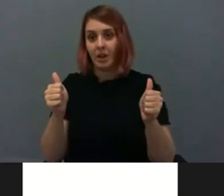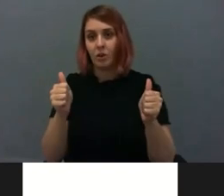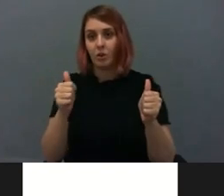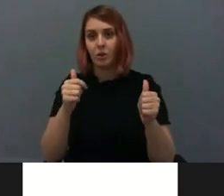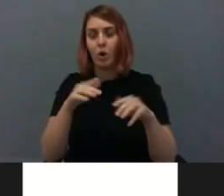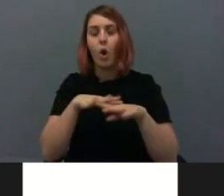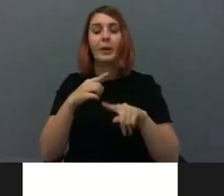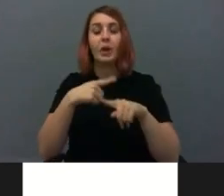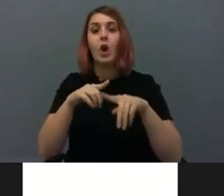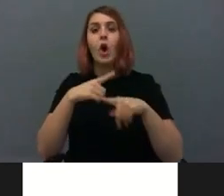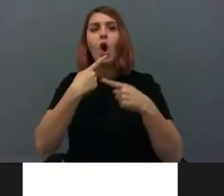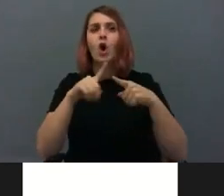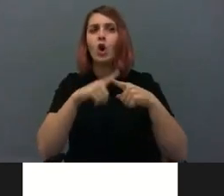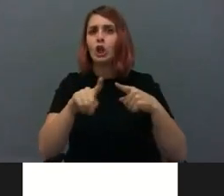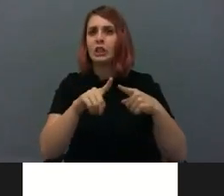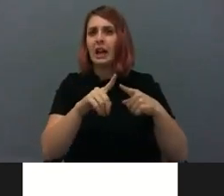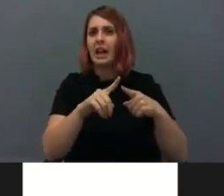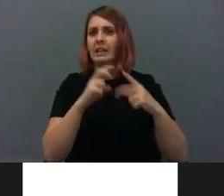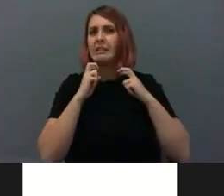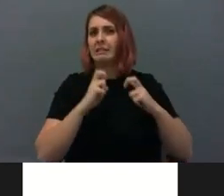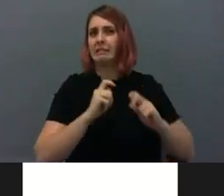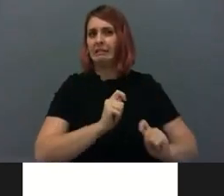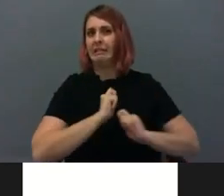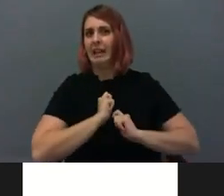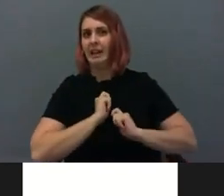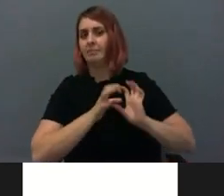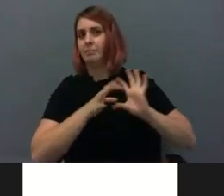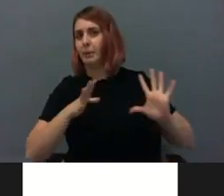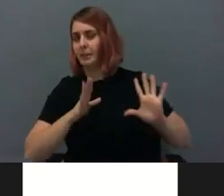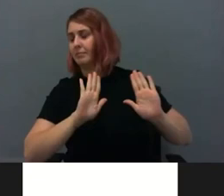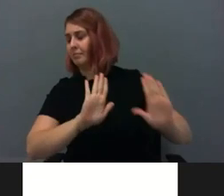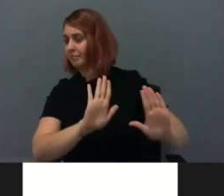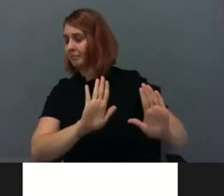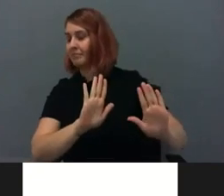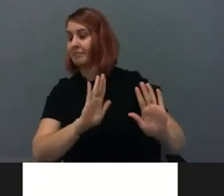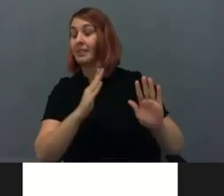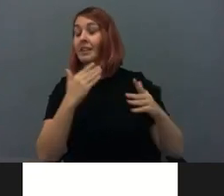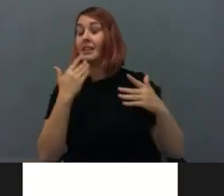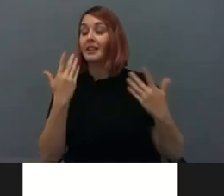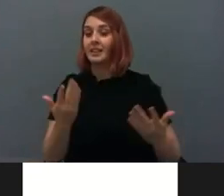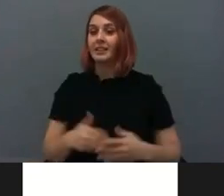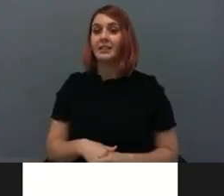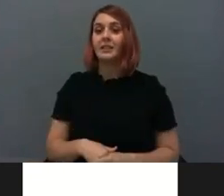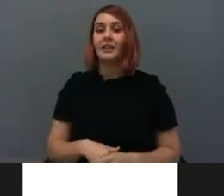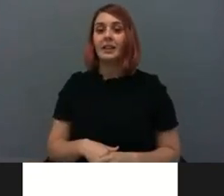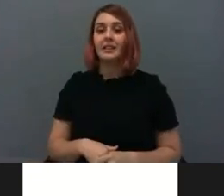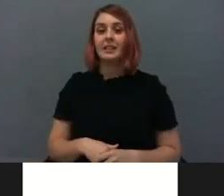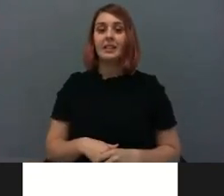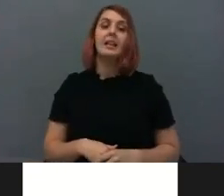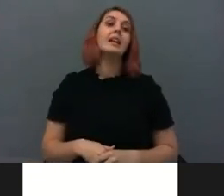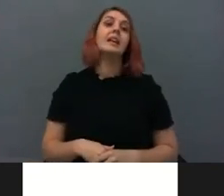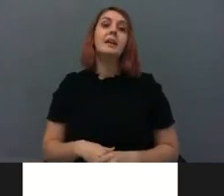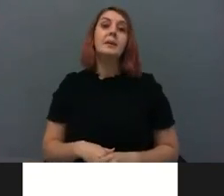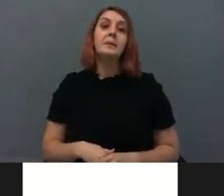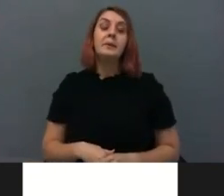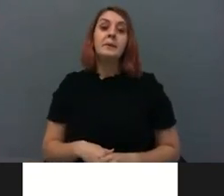que te perjudica, te hacía daño, ¿no? Entonces, Tu experiencia es un invitar a